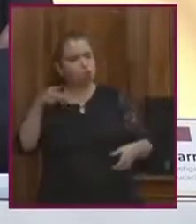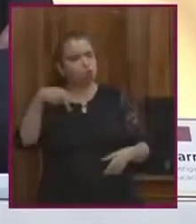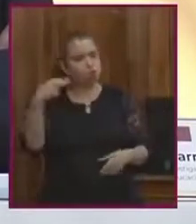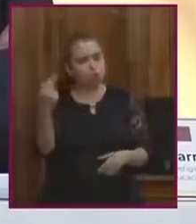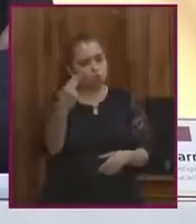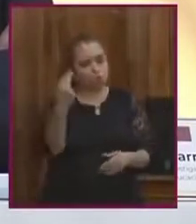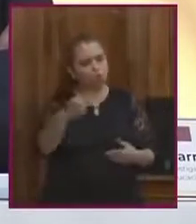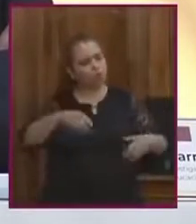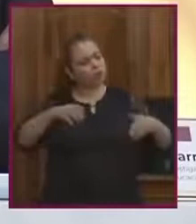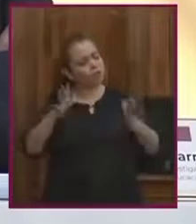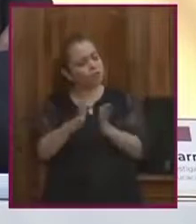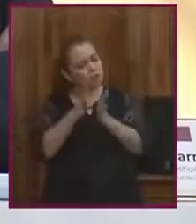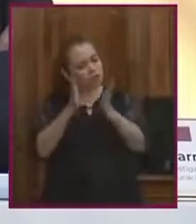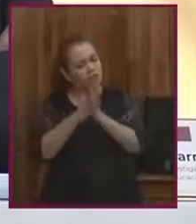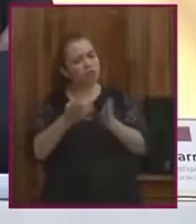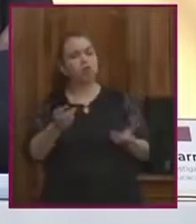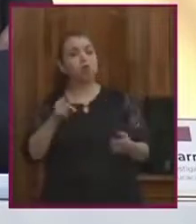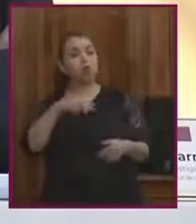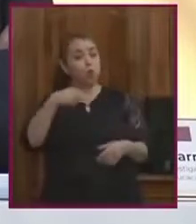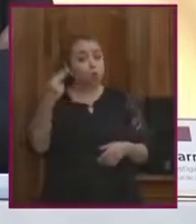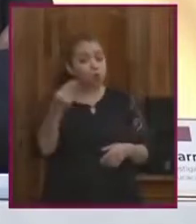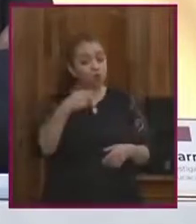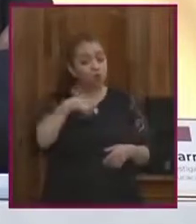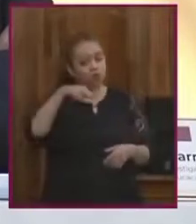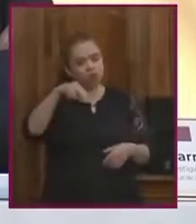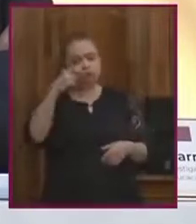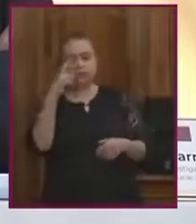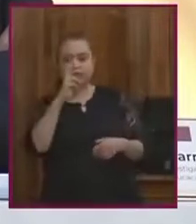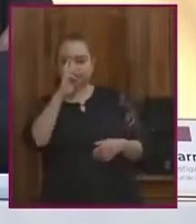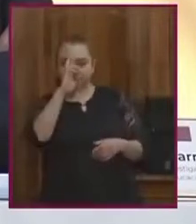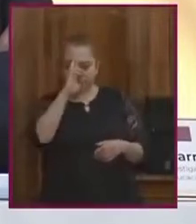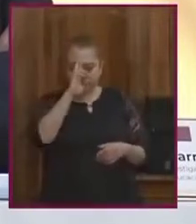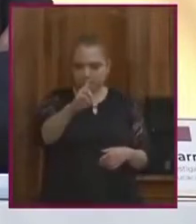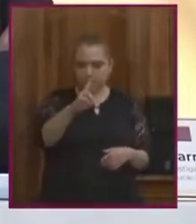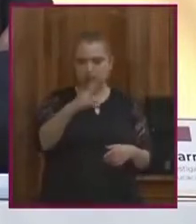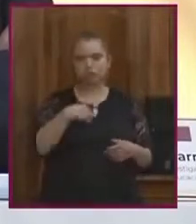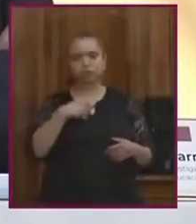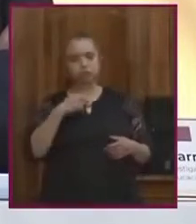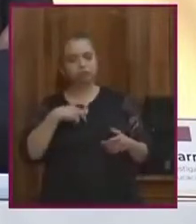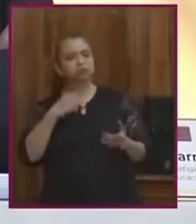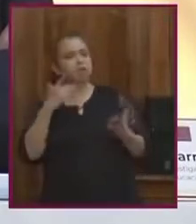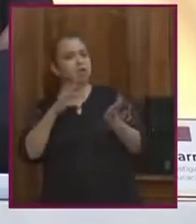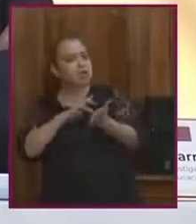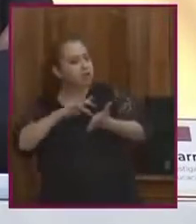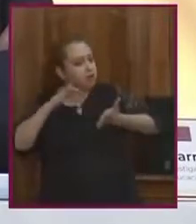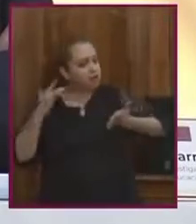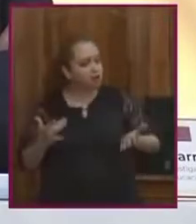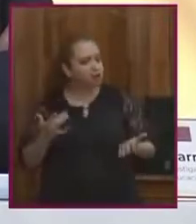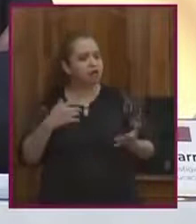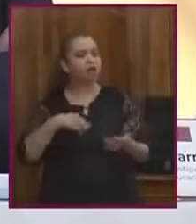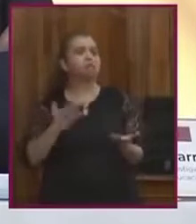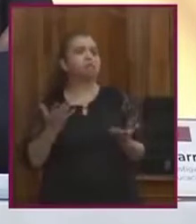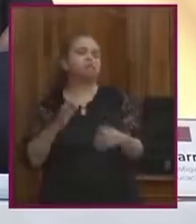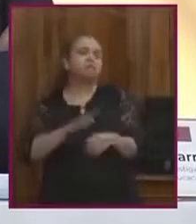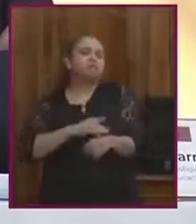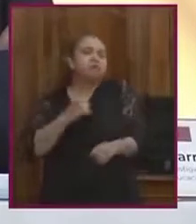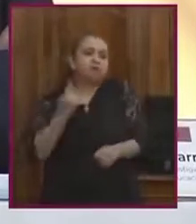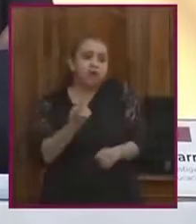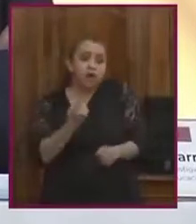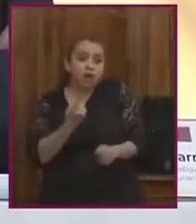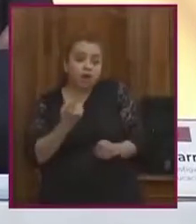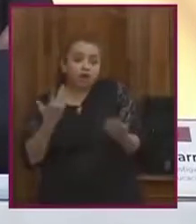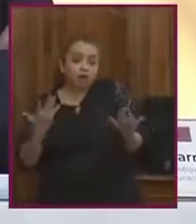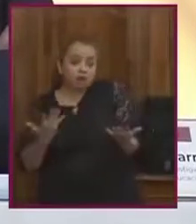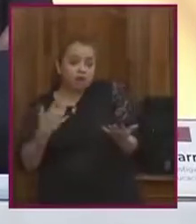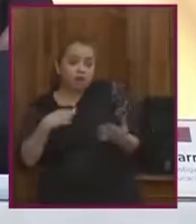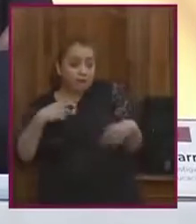no solamente merecen nuestro respeto y nuestra admiración, sino también nuestro agradecimiento, porque si bien los maestros